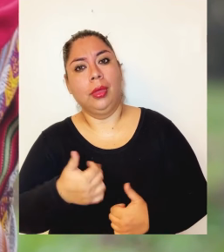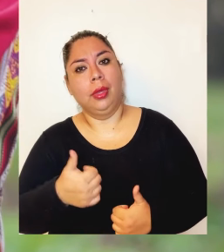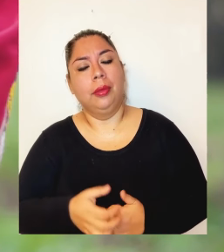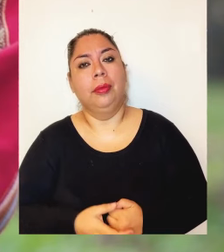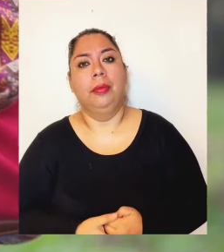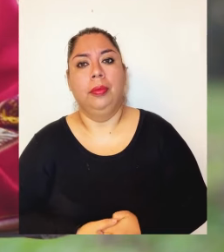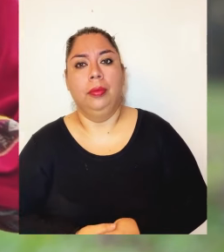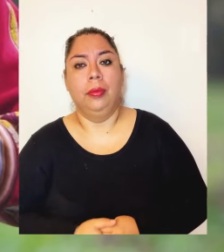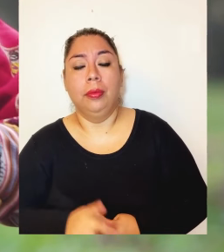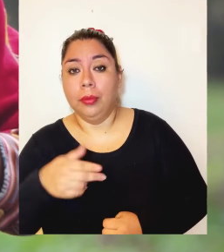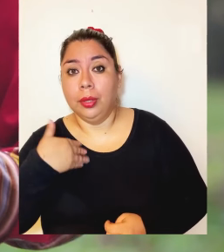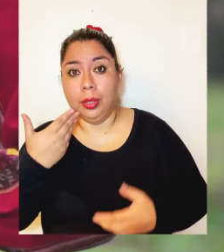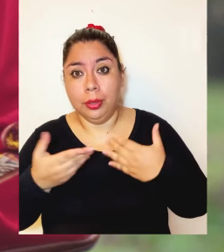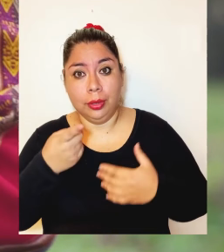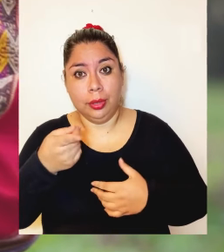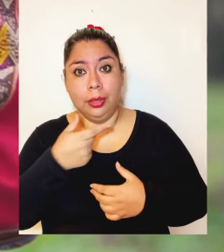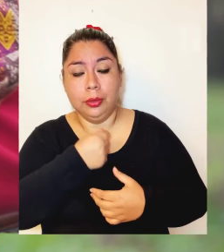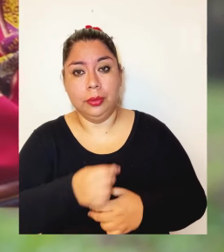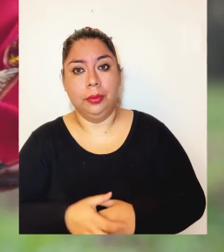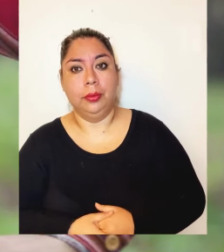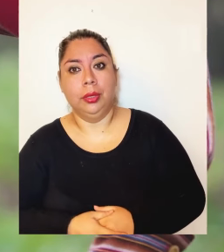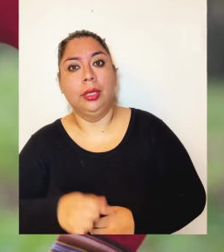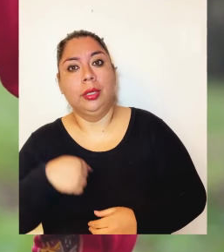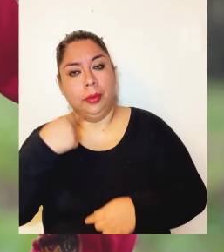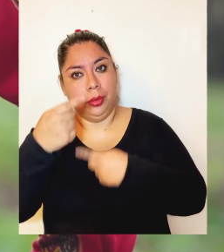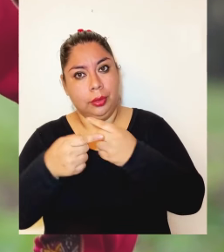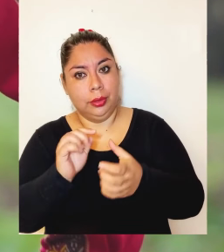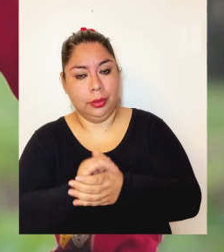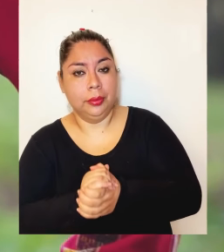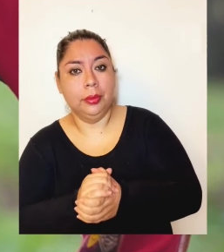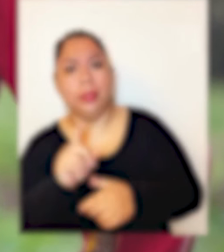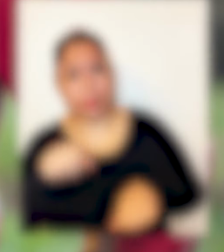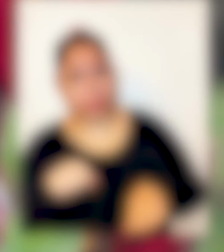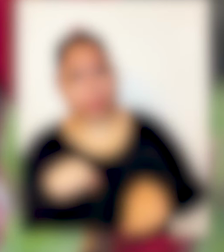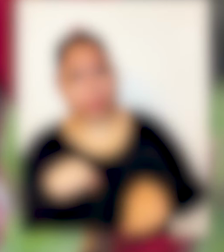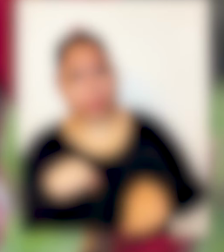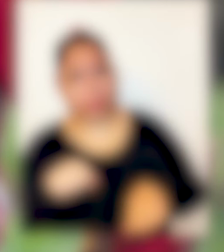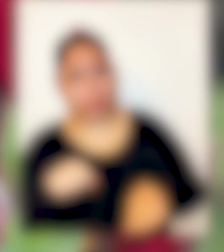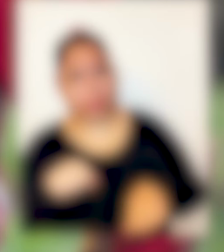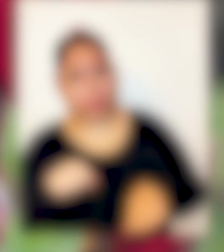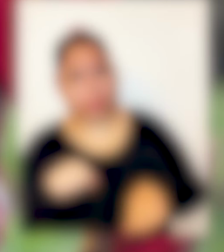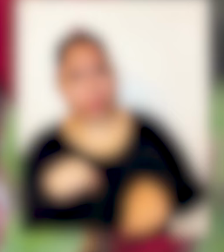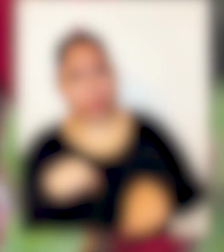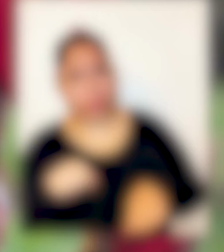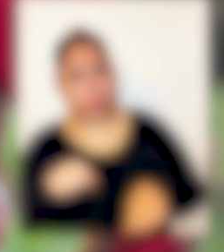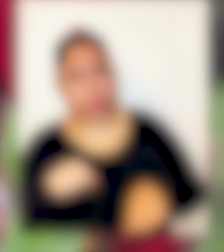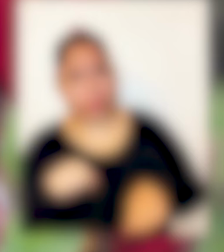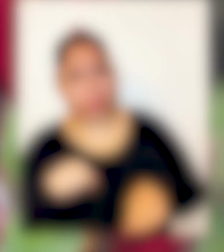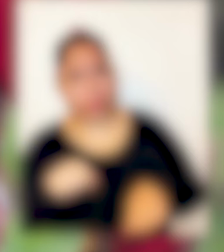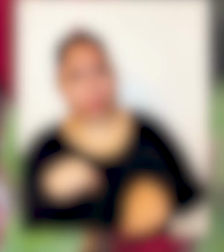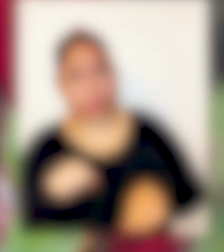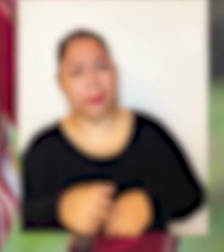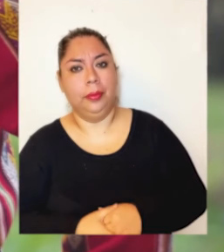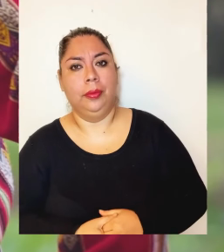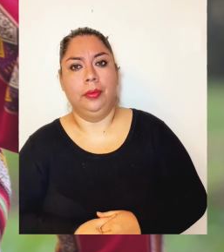sami, kusichiwanmi chay sumaq chaskisqayki. Hinallataqcha